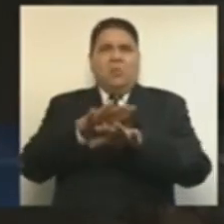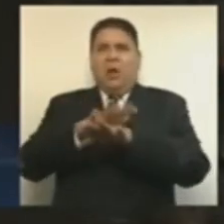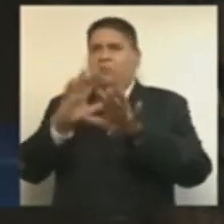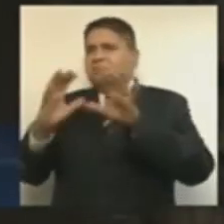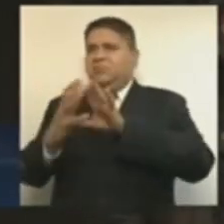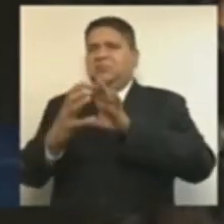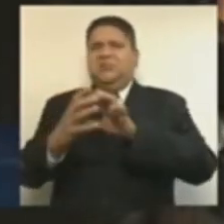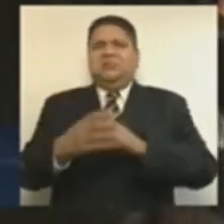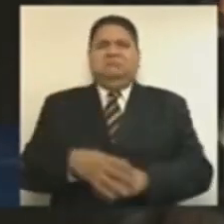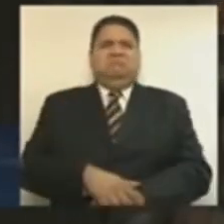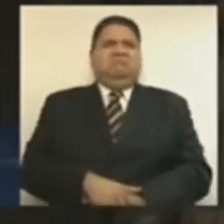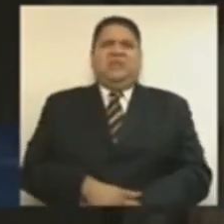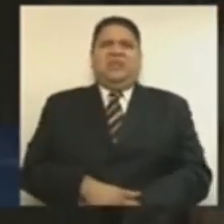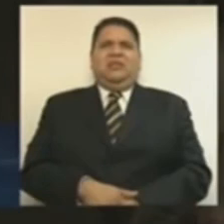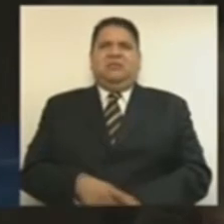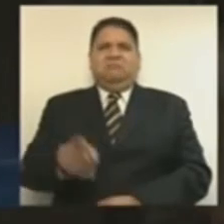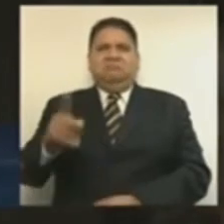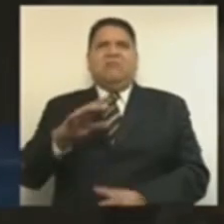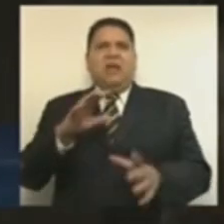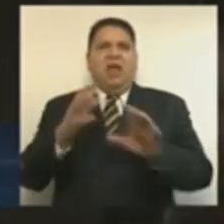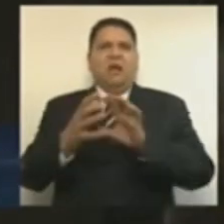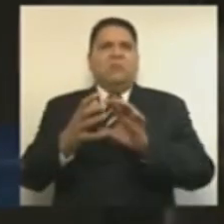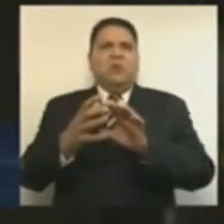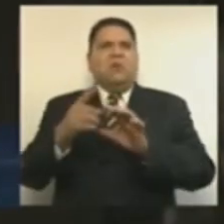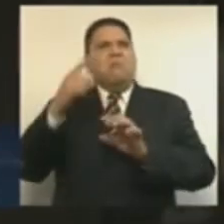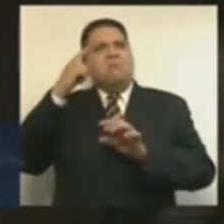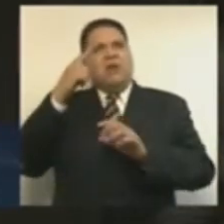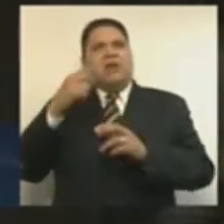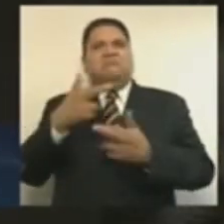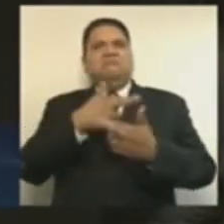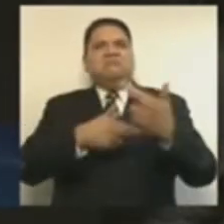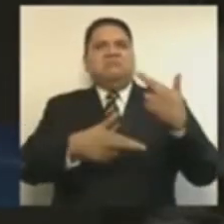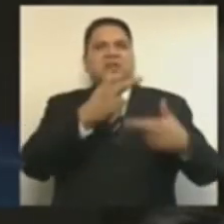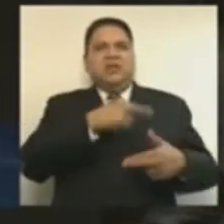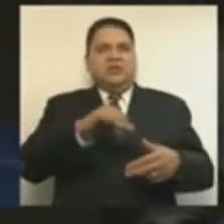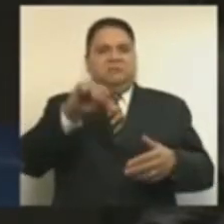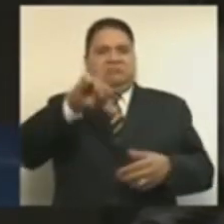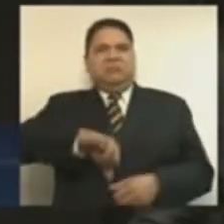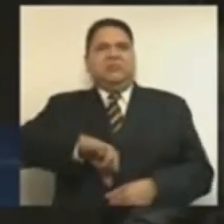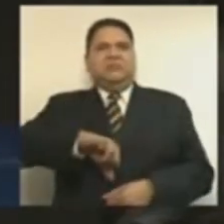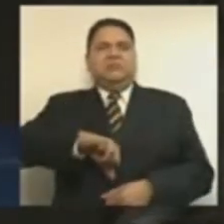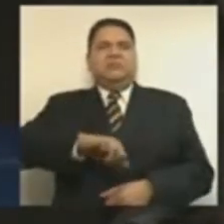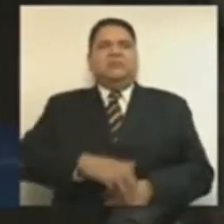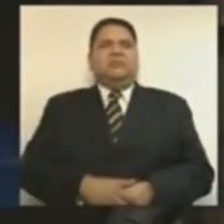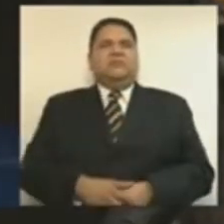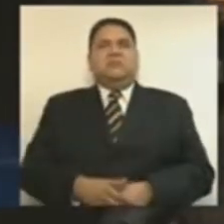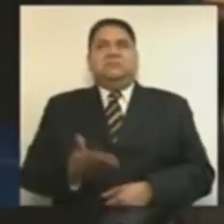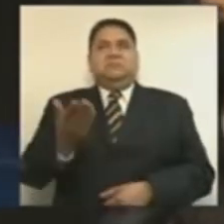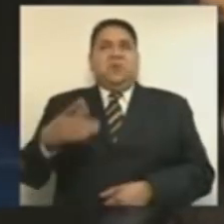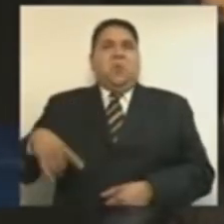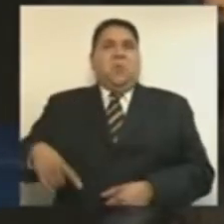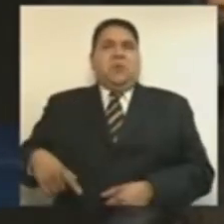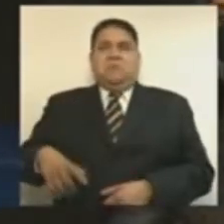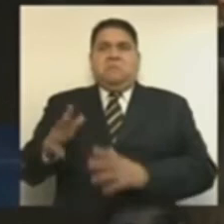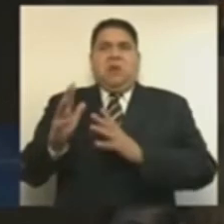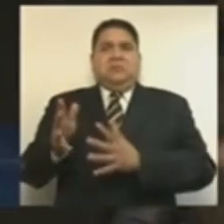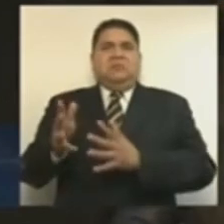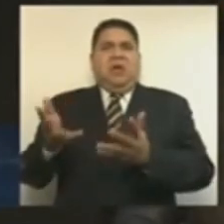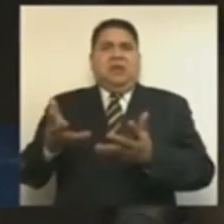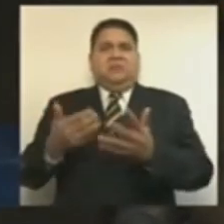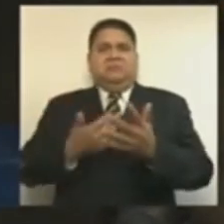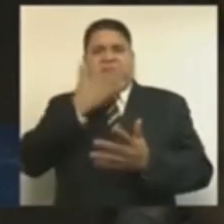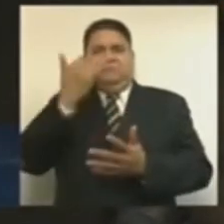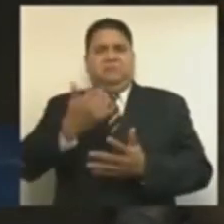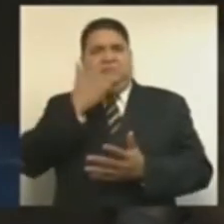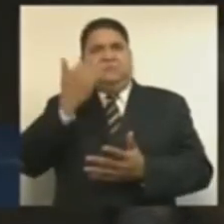mejorar. Sí cambiaron, pero para atrás. Eso es lo único que han tenido que hacer. Y es lo que